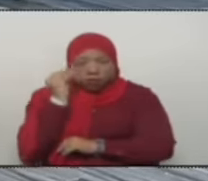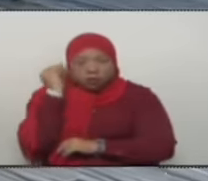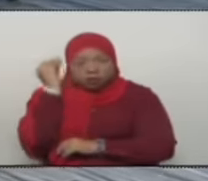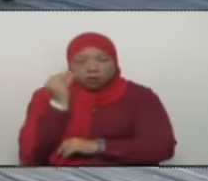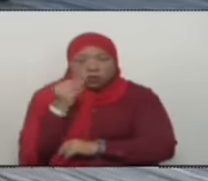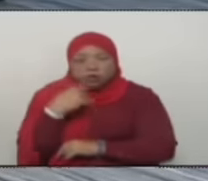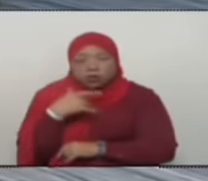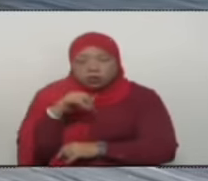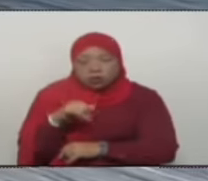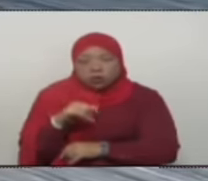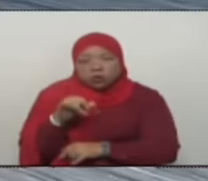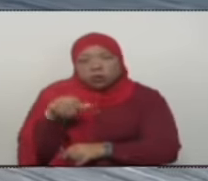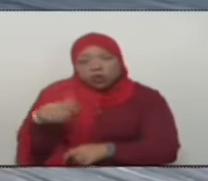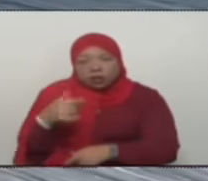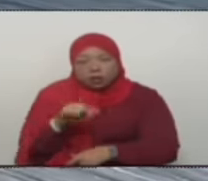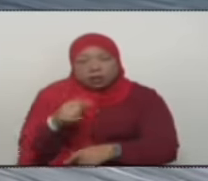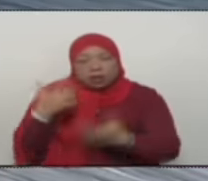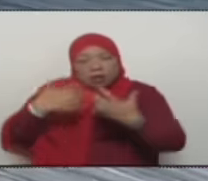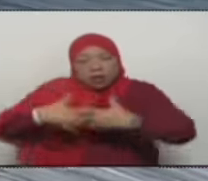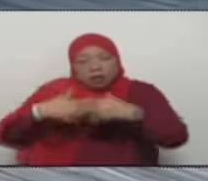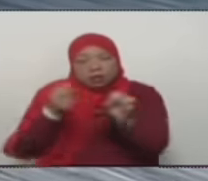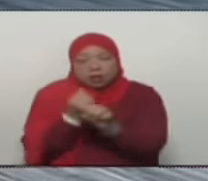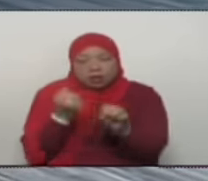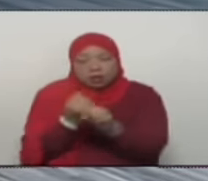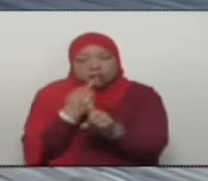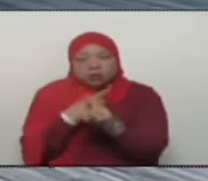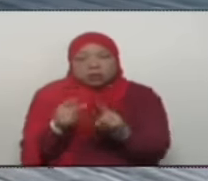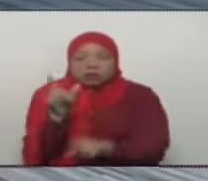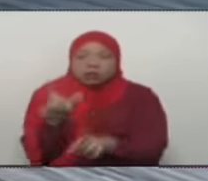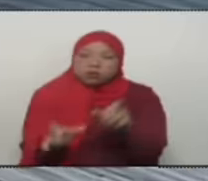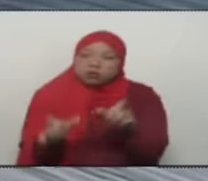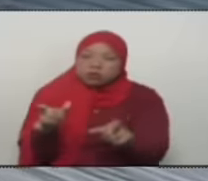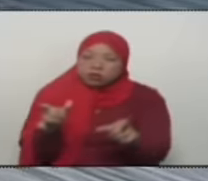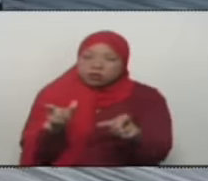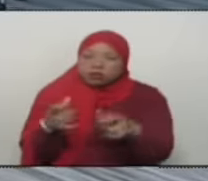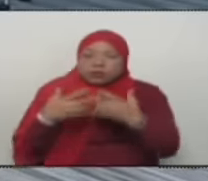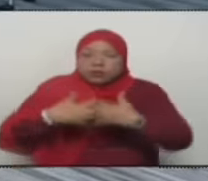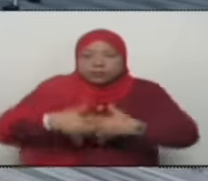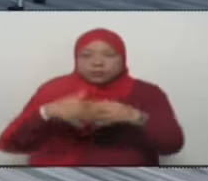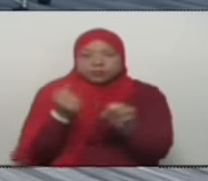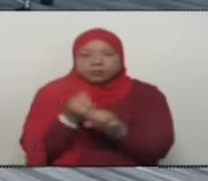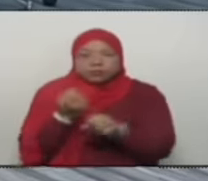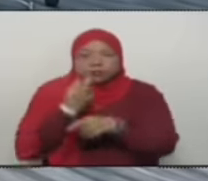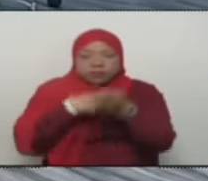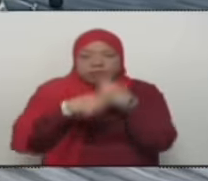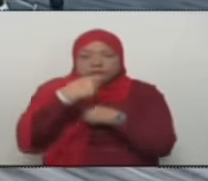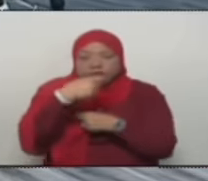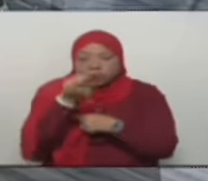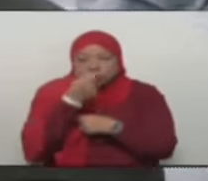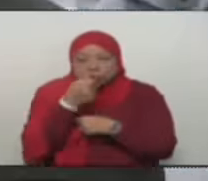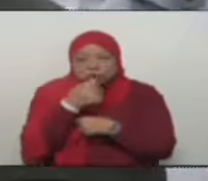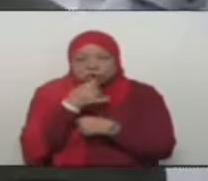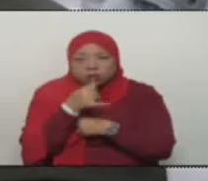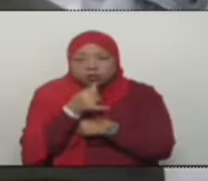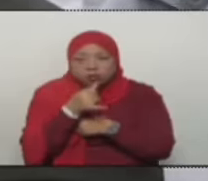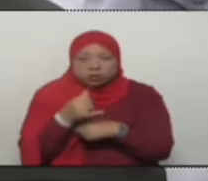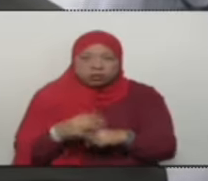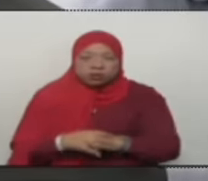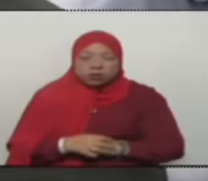Jorge y yo tenemos una empresa X, o Boris y yo, una empresa que vende tequeño.